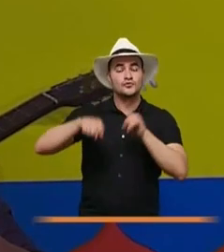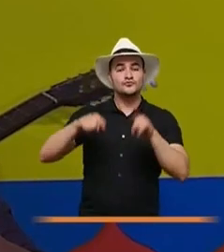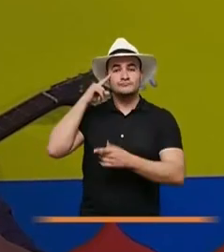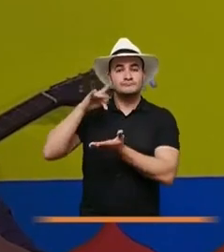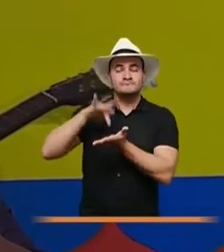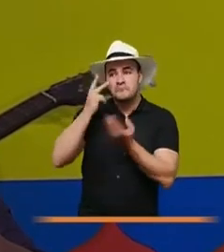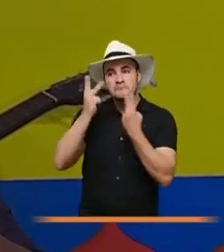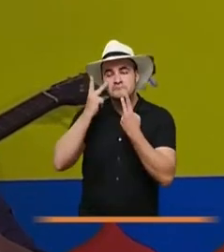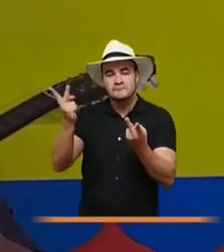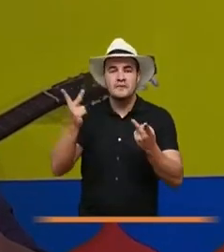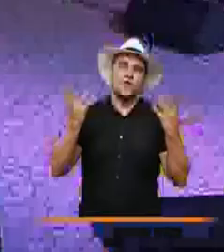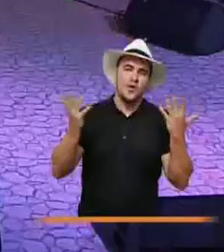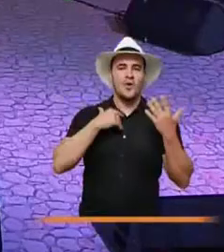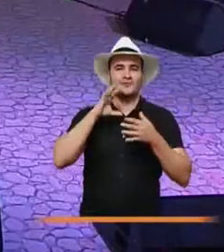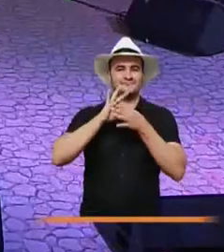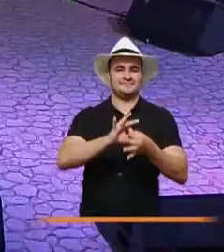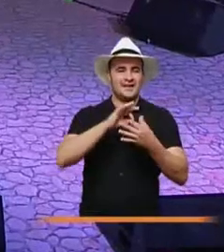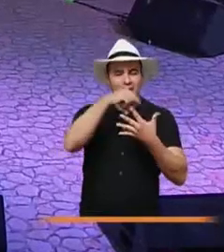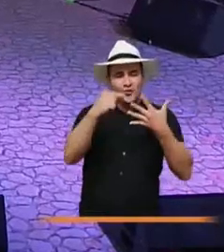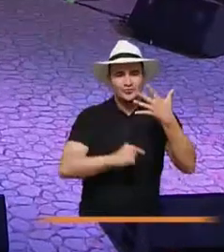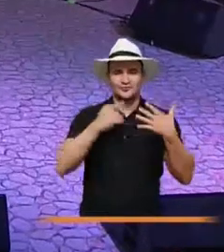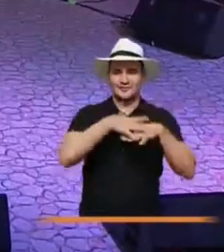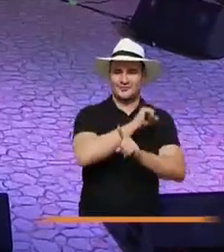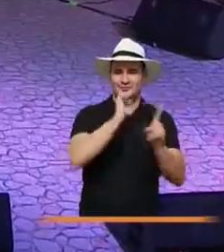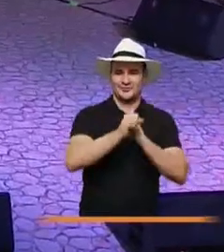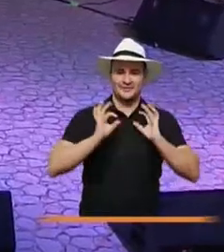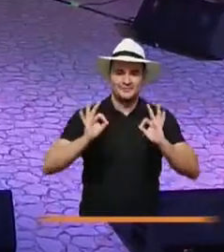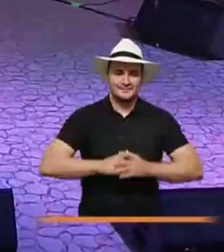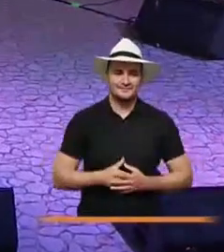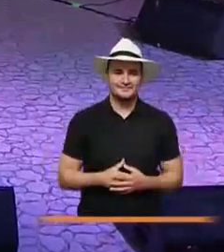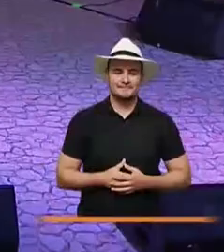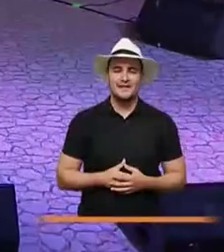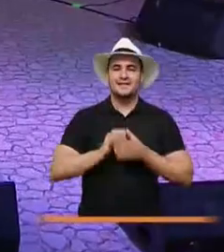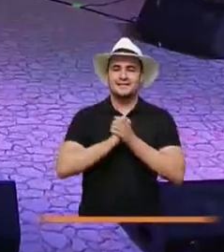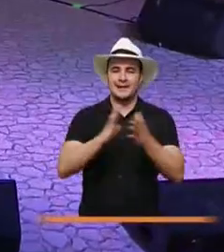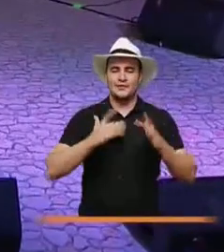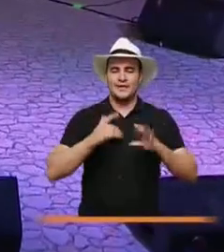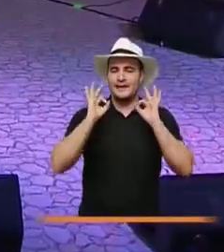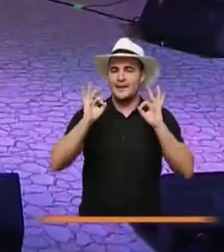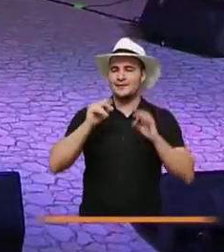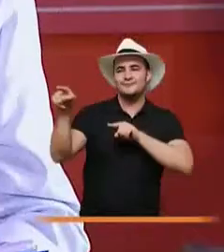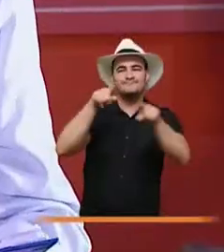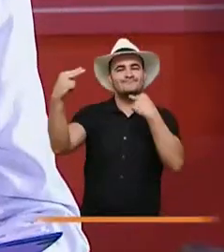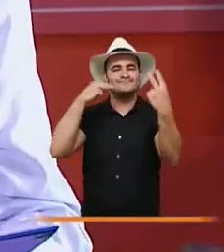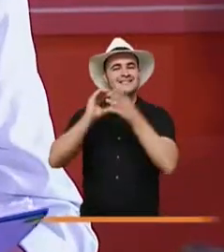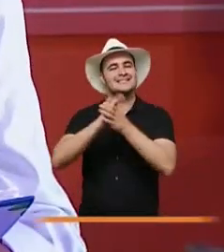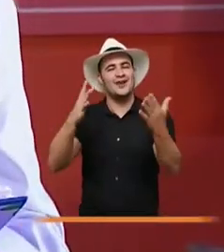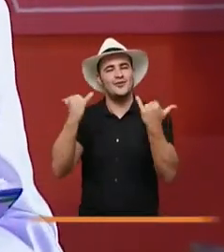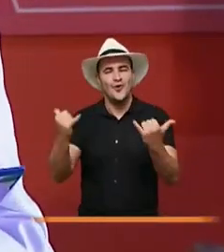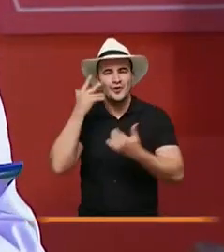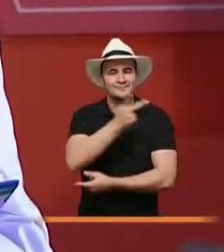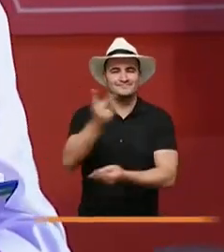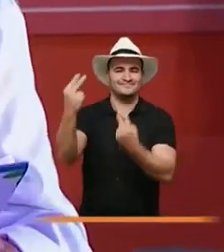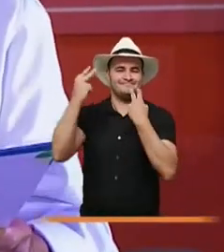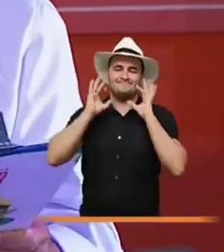a medellín y alcaldía de medellín para ustedes daría la saludo también a todos nuestros televidentes y agradecimientos muy especiales a